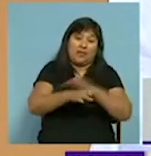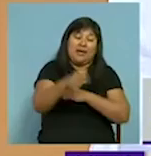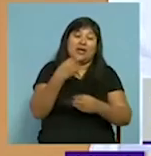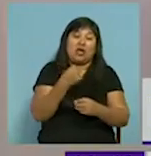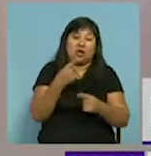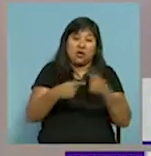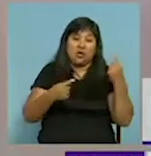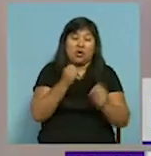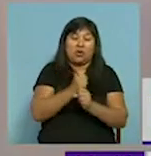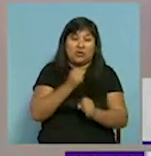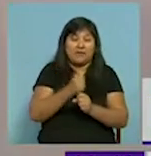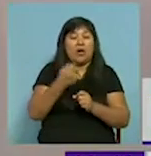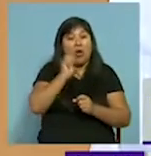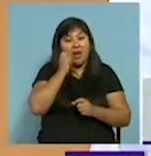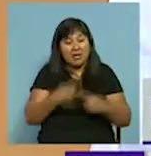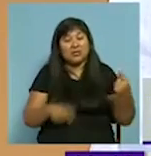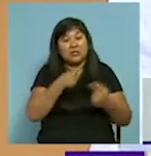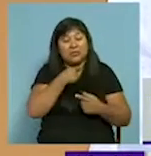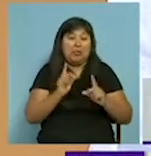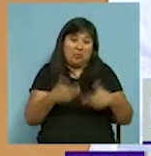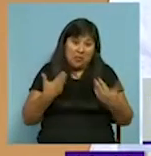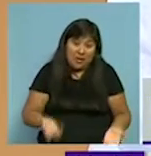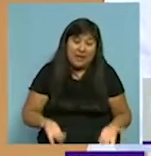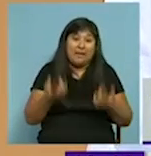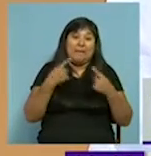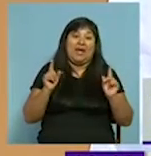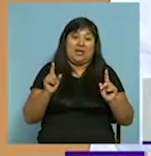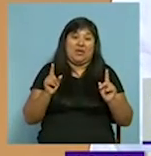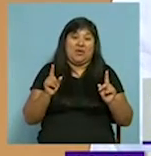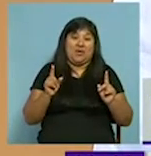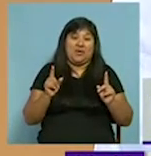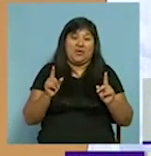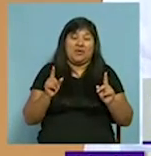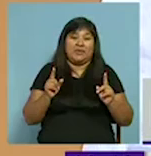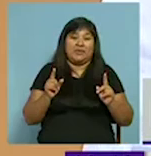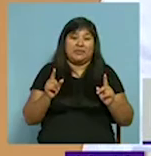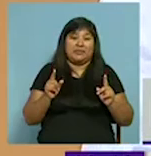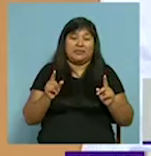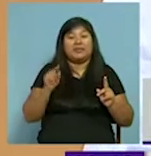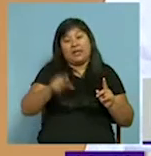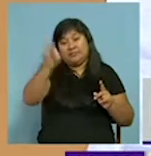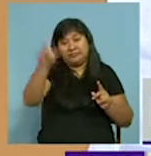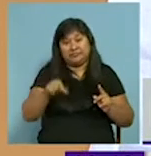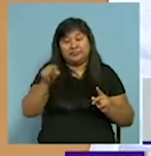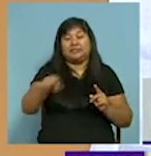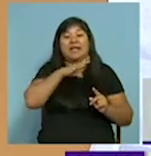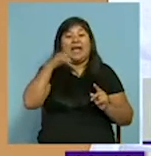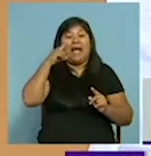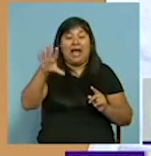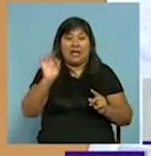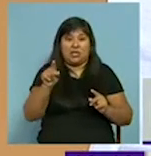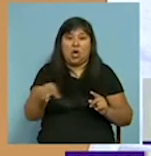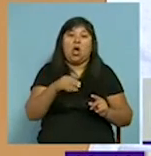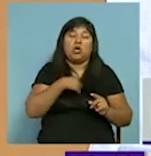en el club pero pero pero está bueno que jairo esté ahí está bueno que le hayan dado